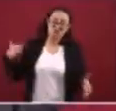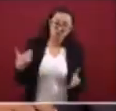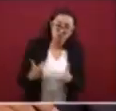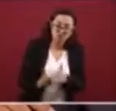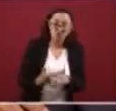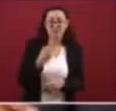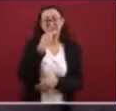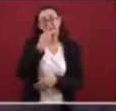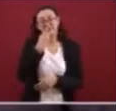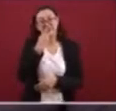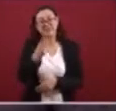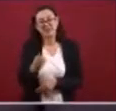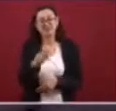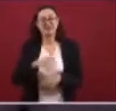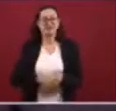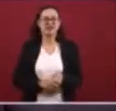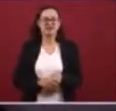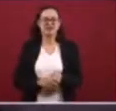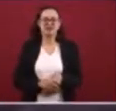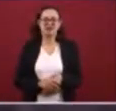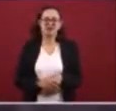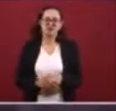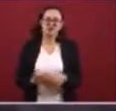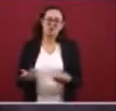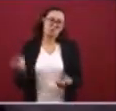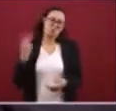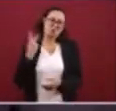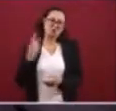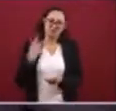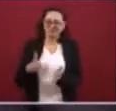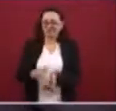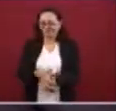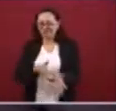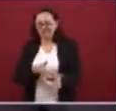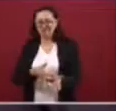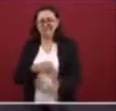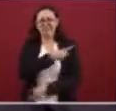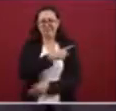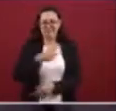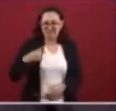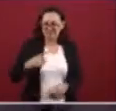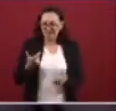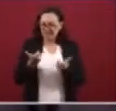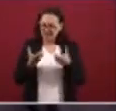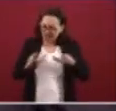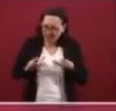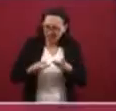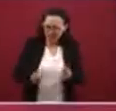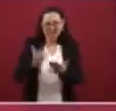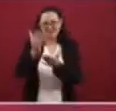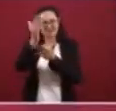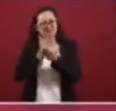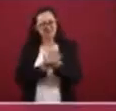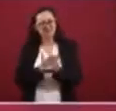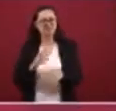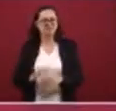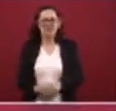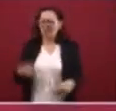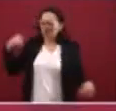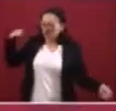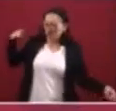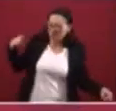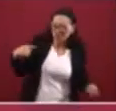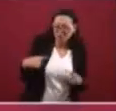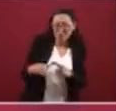de que se tenía que llevar a cabo una política de austeridad republicana? ¿Qué no dijimos por años